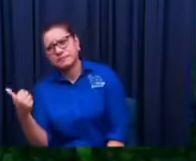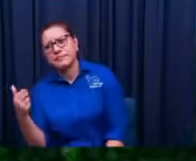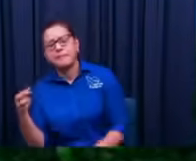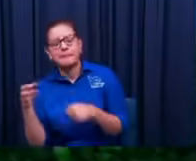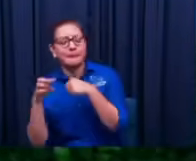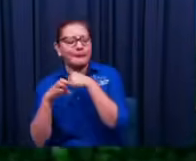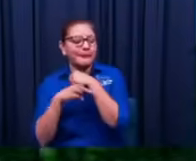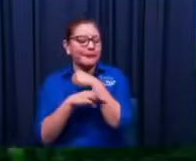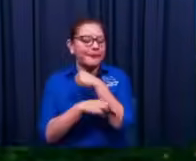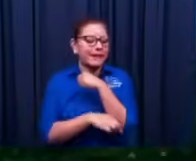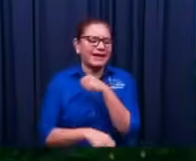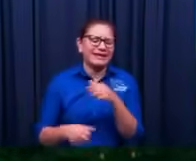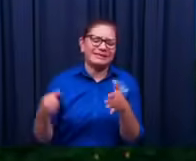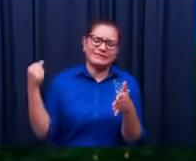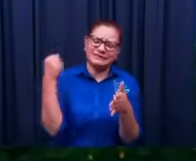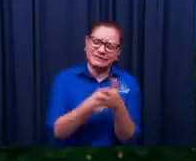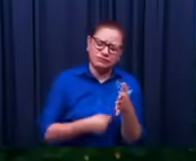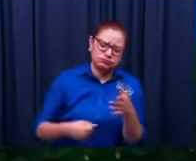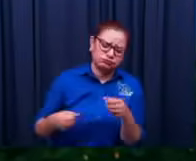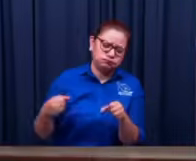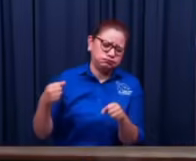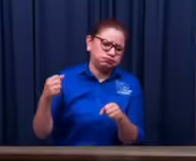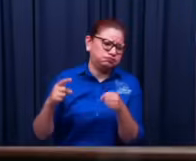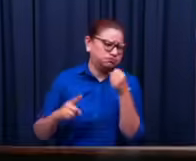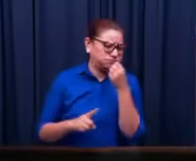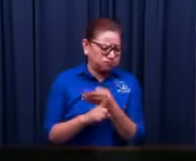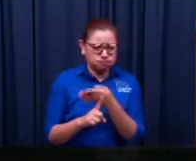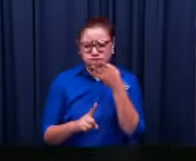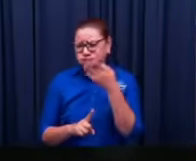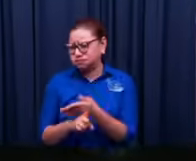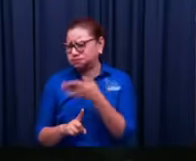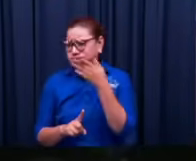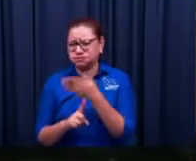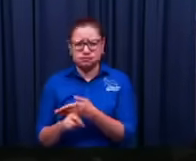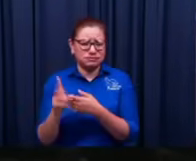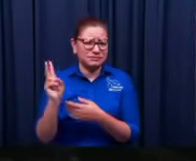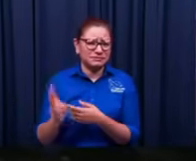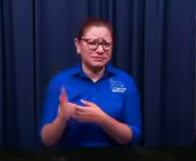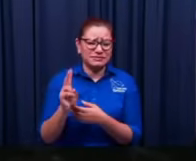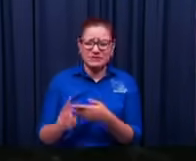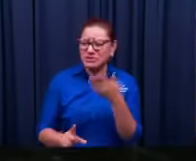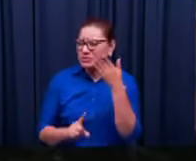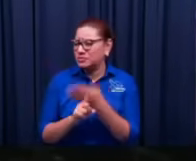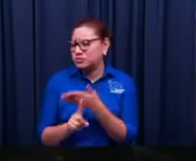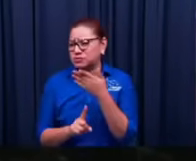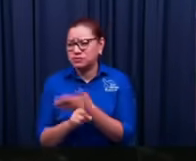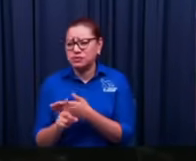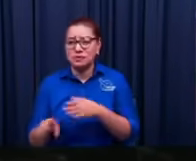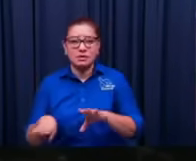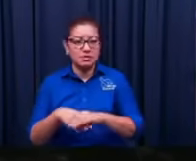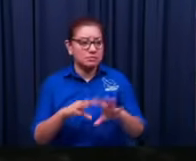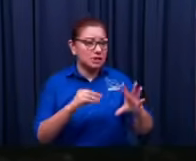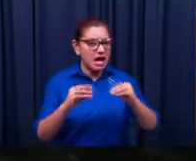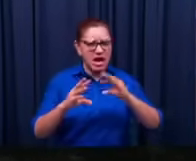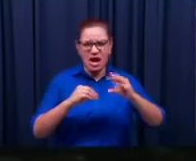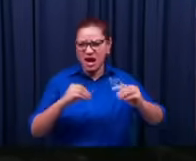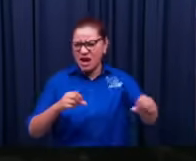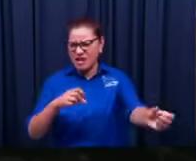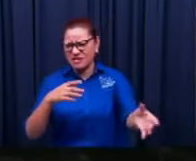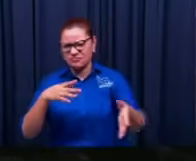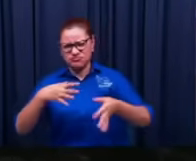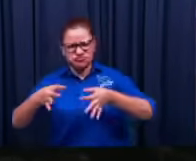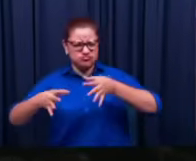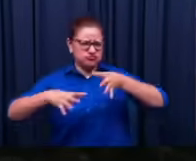si constantemente hay problemas y problemas y problemas y problemas, si, y empiezan medio a platicar entre el matrimonio, cuando siente ya están